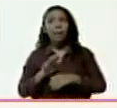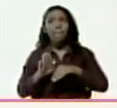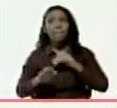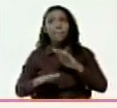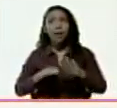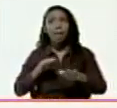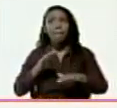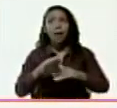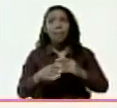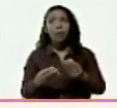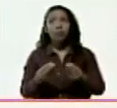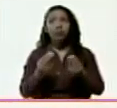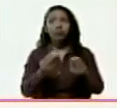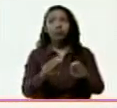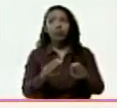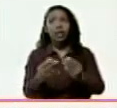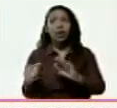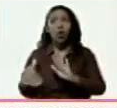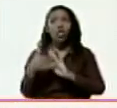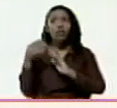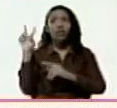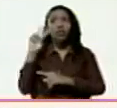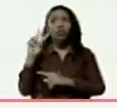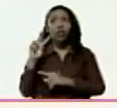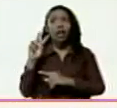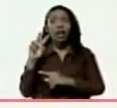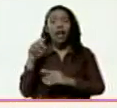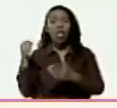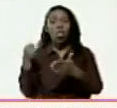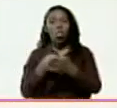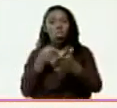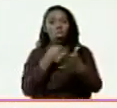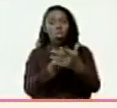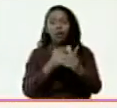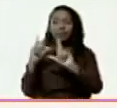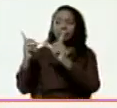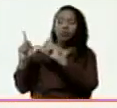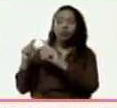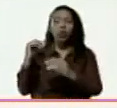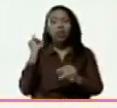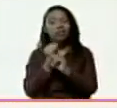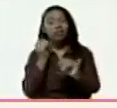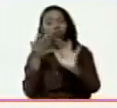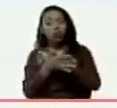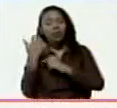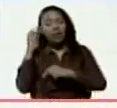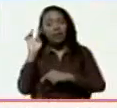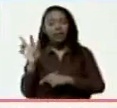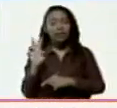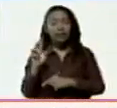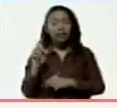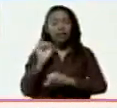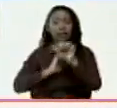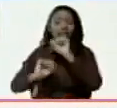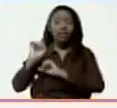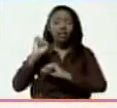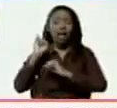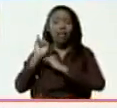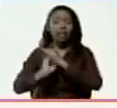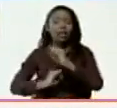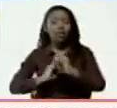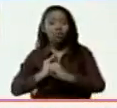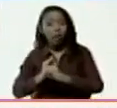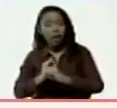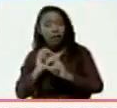que se ha dado justamente contra venezuela es el linchamiento mediático para impedir que se le defienda a nivel internacional es